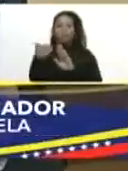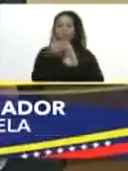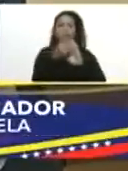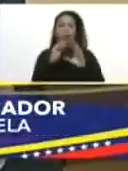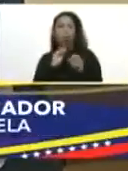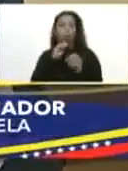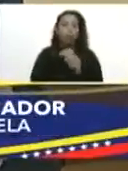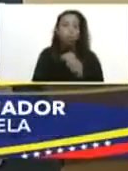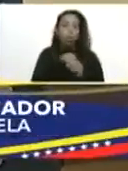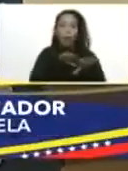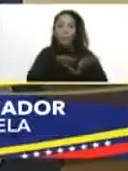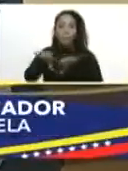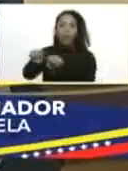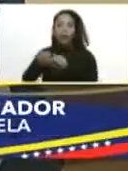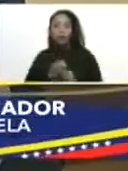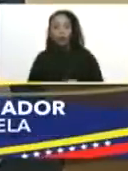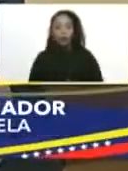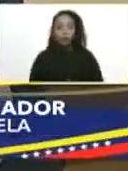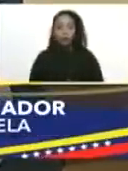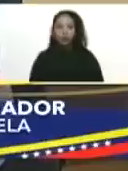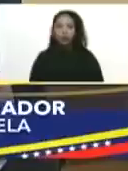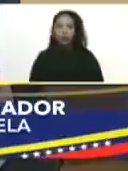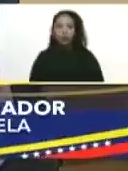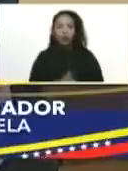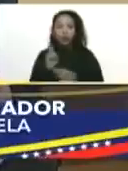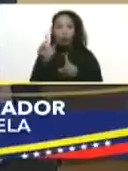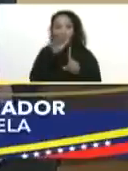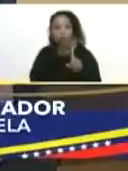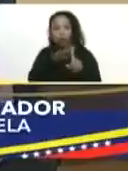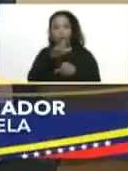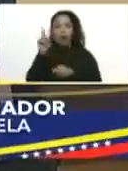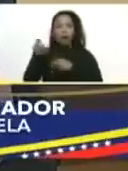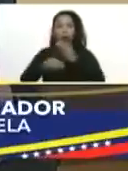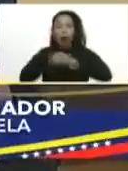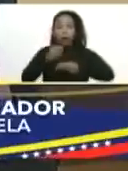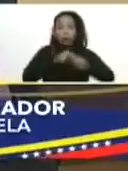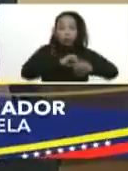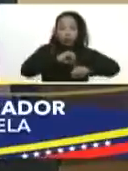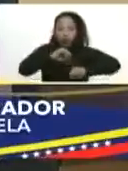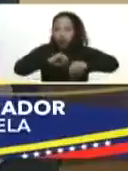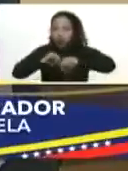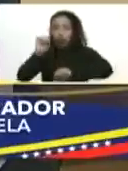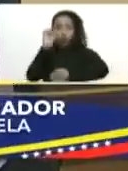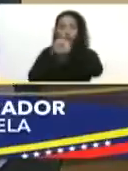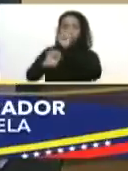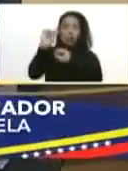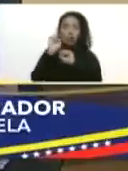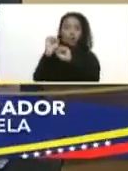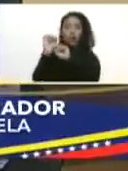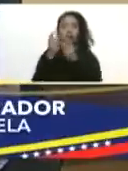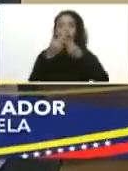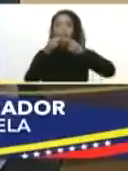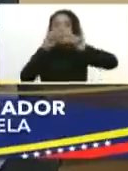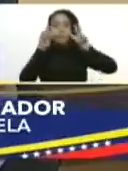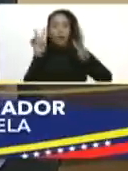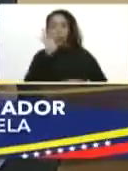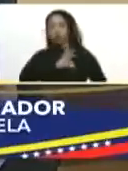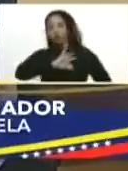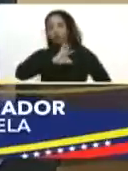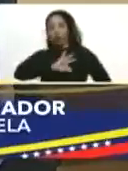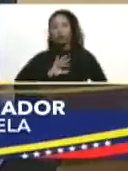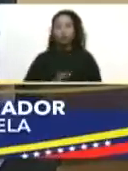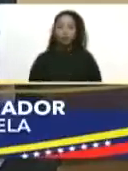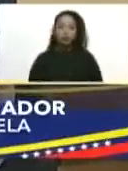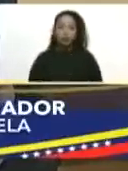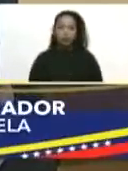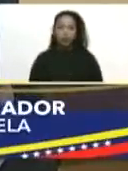los imperialistas y de su hazaña gloriosa en defensa de la paz, la soberanía